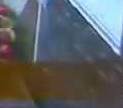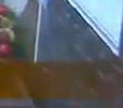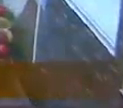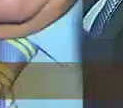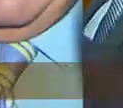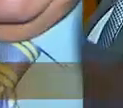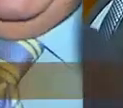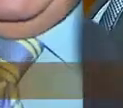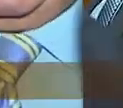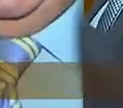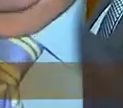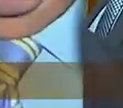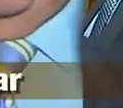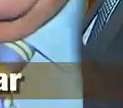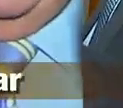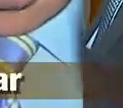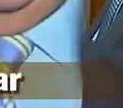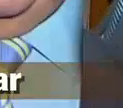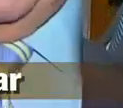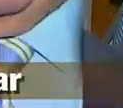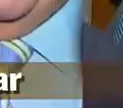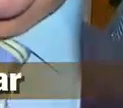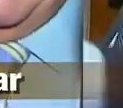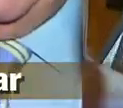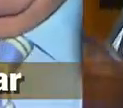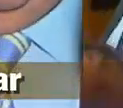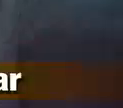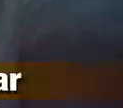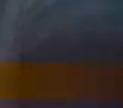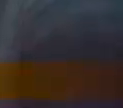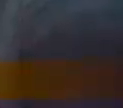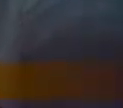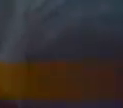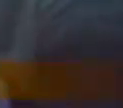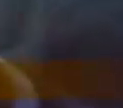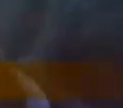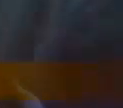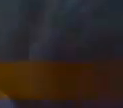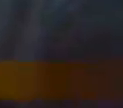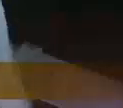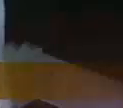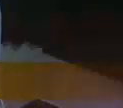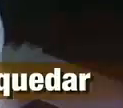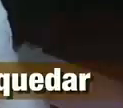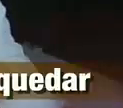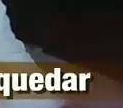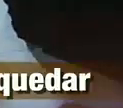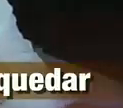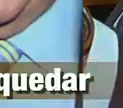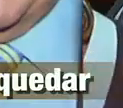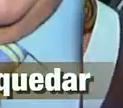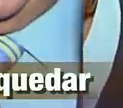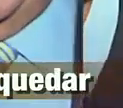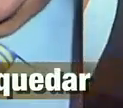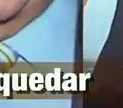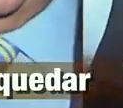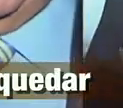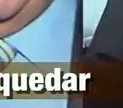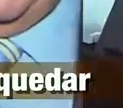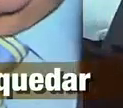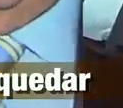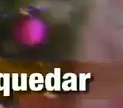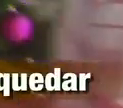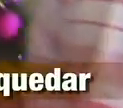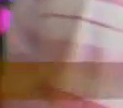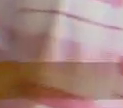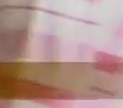Agradecido por cada día que me vuelve a despertar, por cada amigo que en lugar de sus excesos